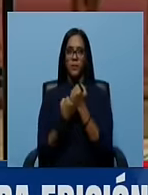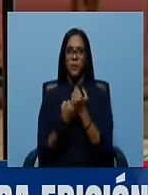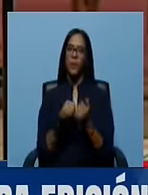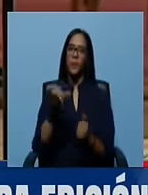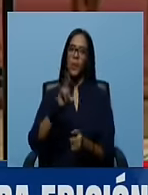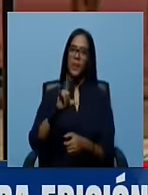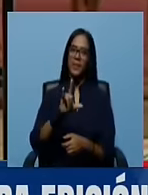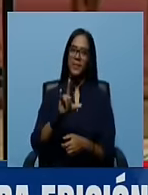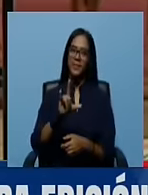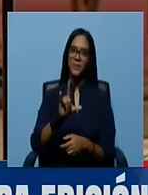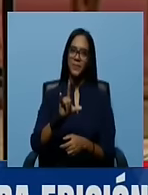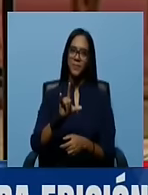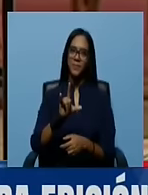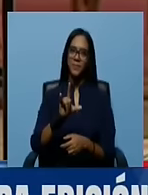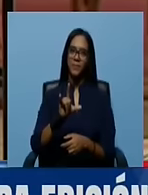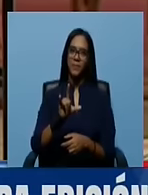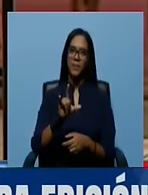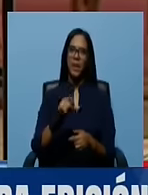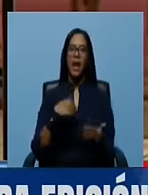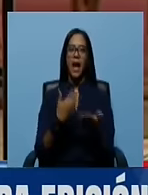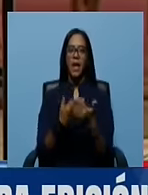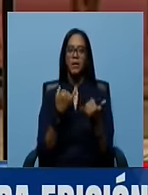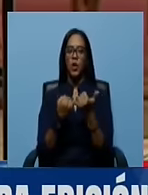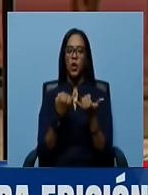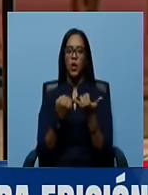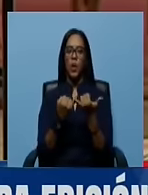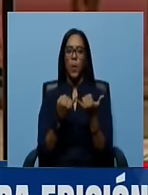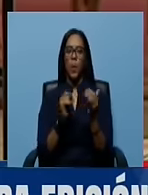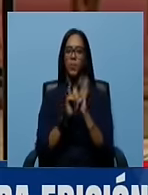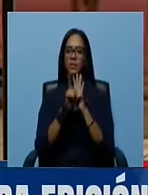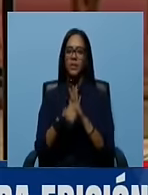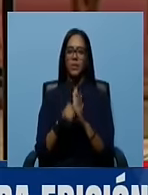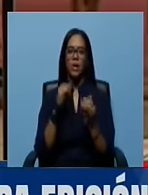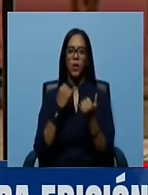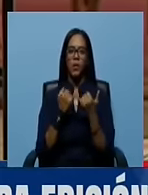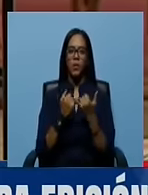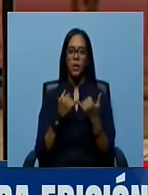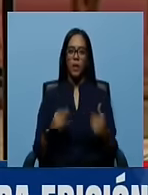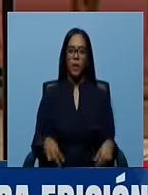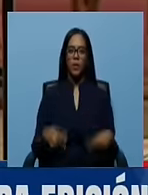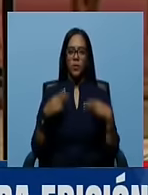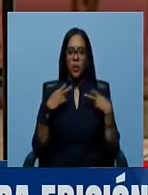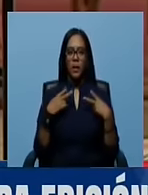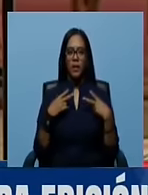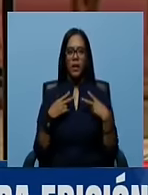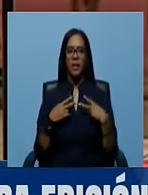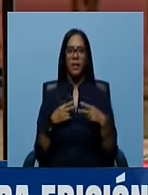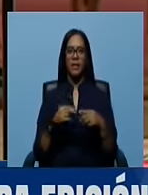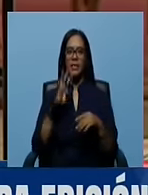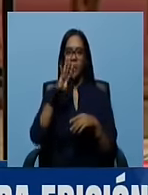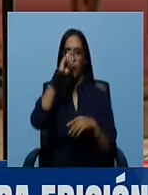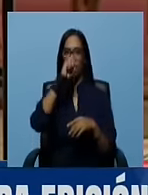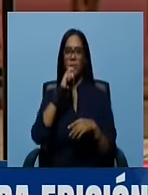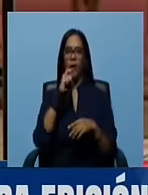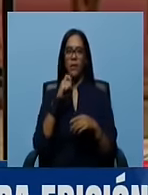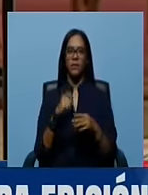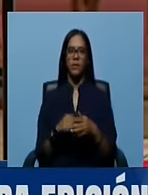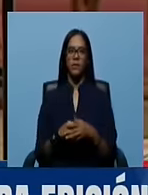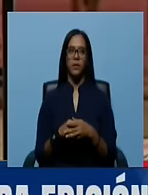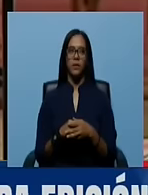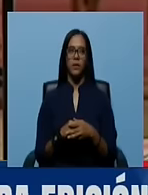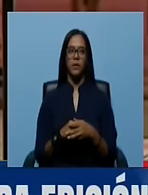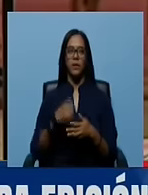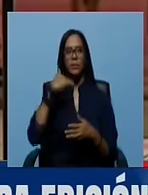quiso, hasta el último segundo del último suspiro. Hace 4 años lo